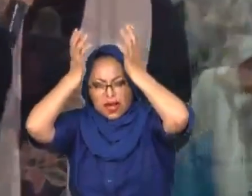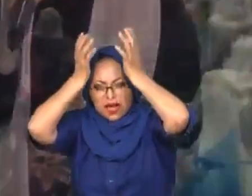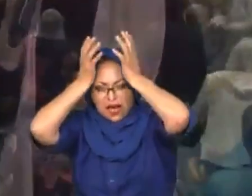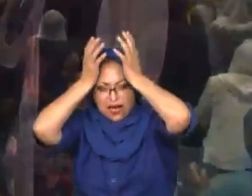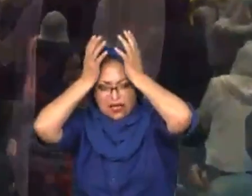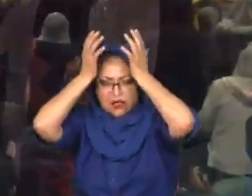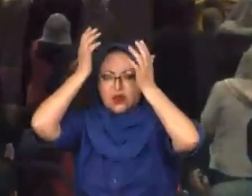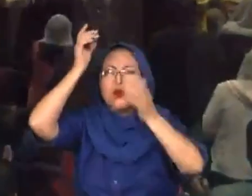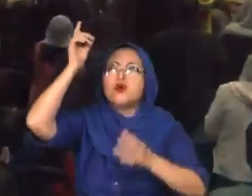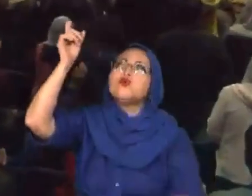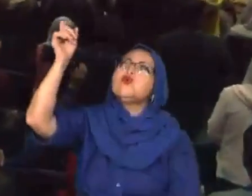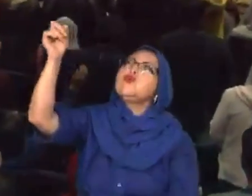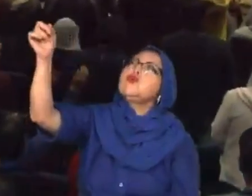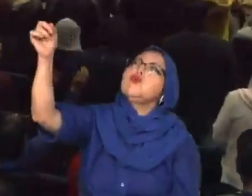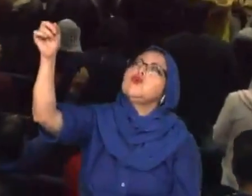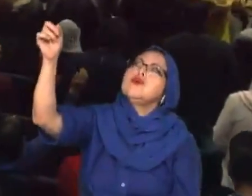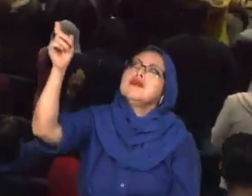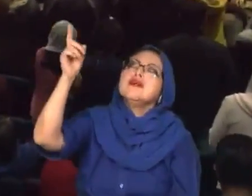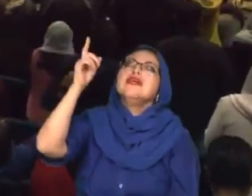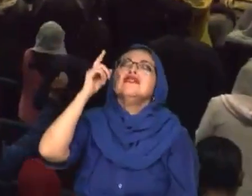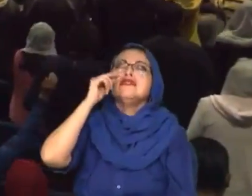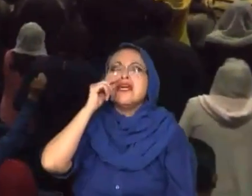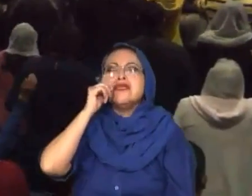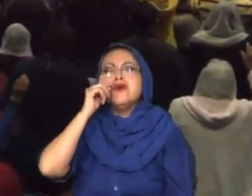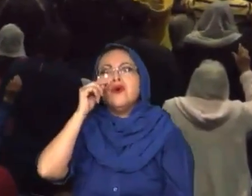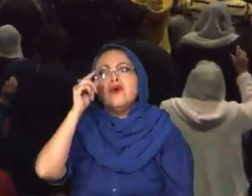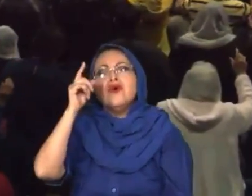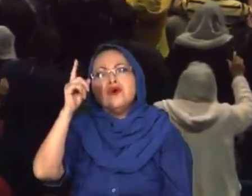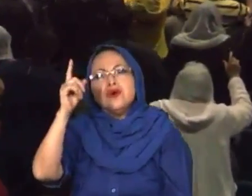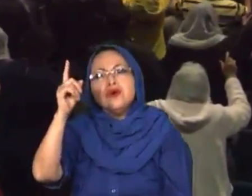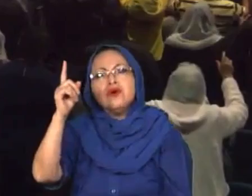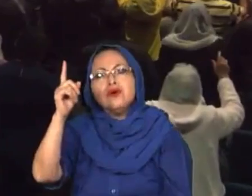coronado seas tú, Señor